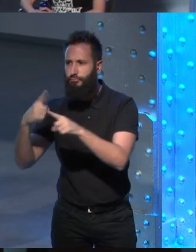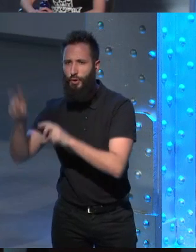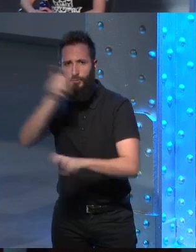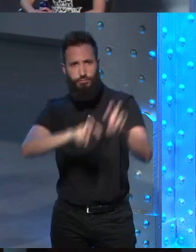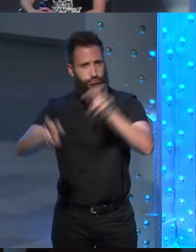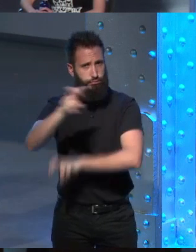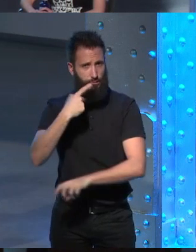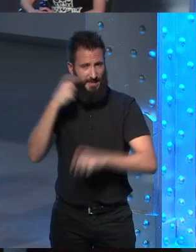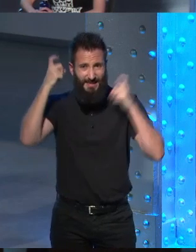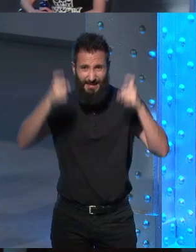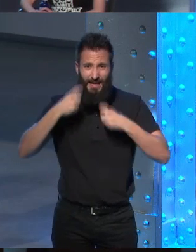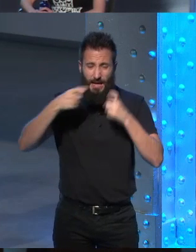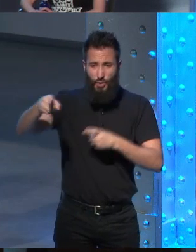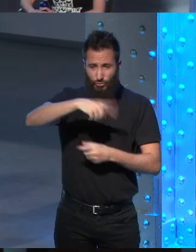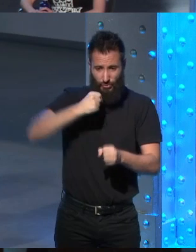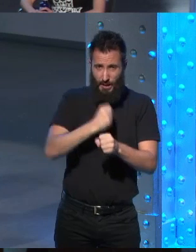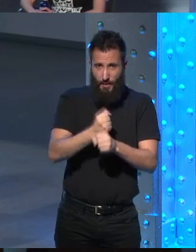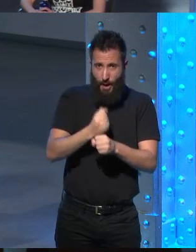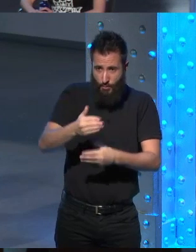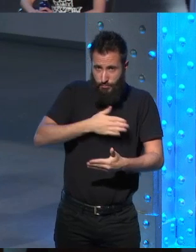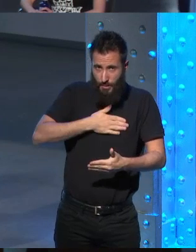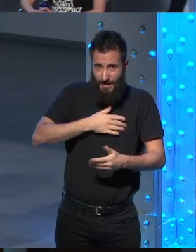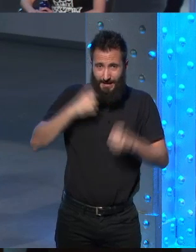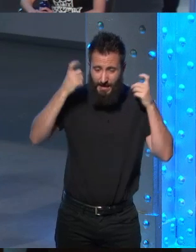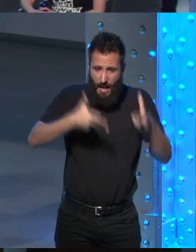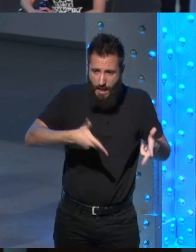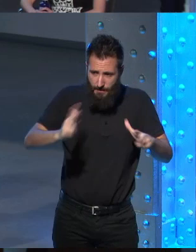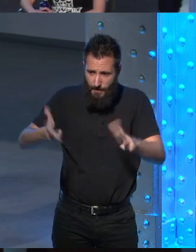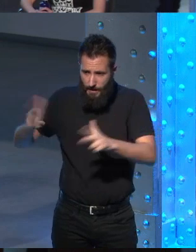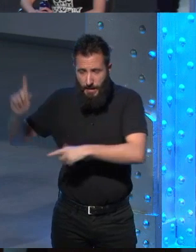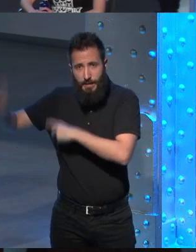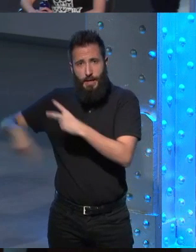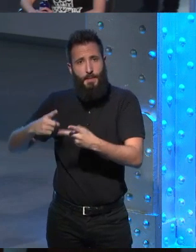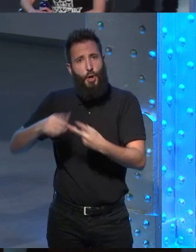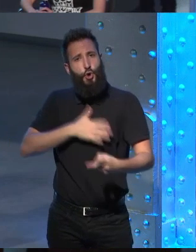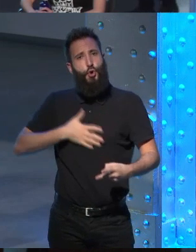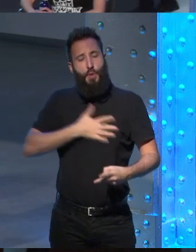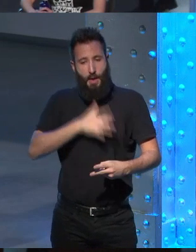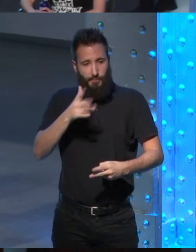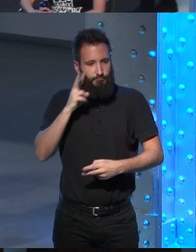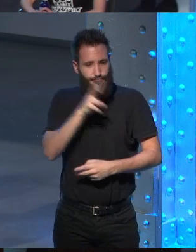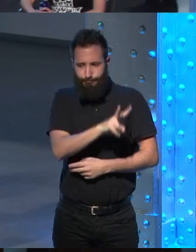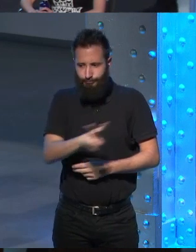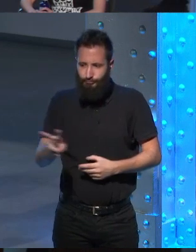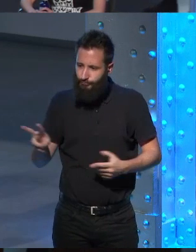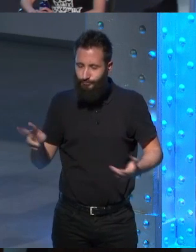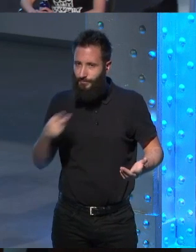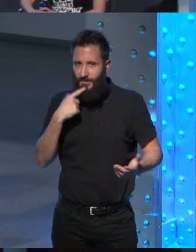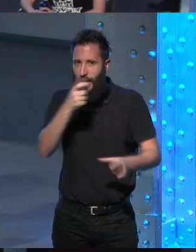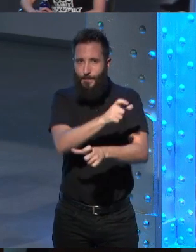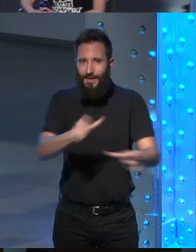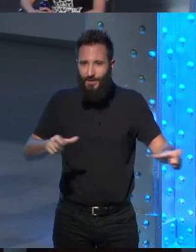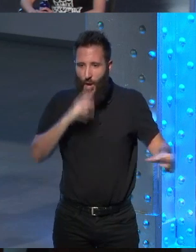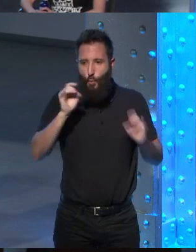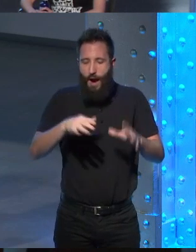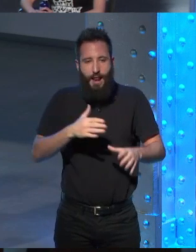decir, intentamos que la gente escriba con nosotros, darle la máxima libertad posible y que esté cómoda, porque cuando hemos visto que cuando la gente escribe sobre lo que realmente le apetece en su